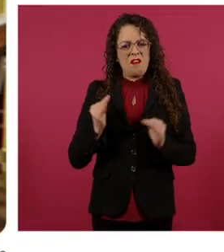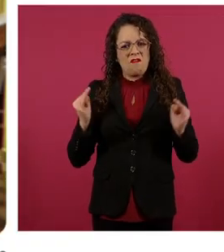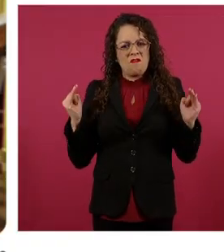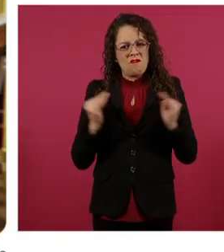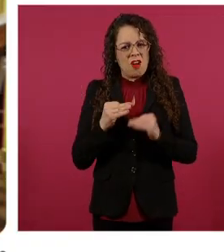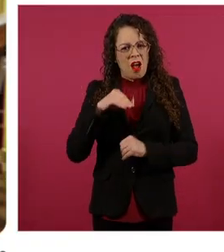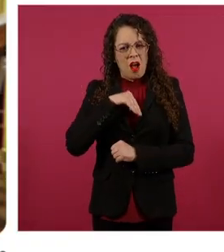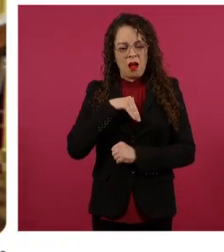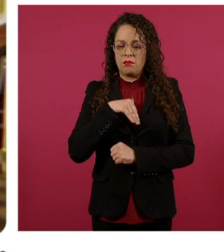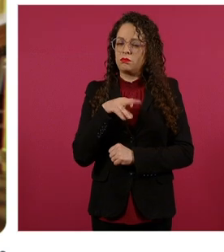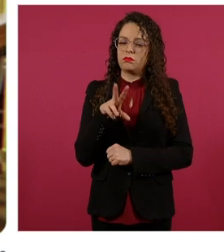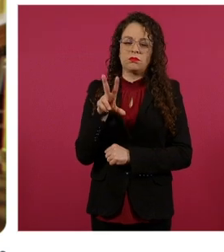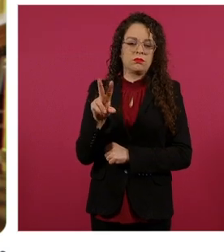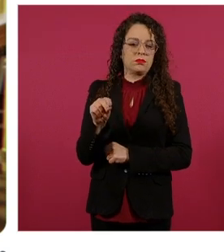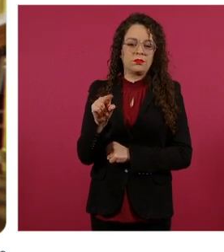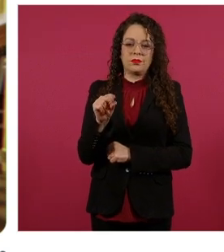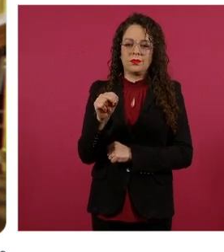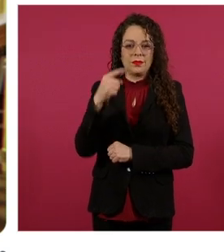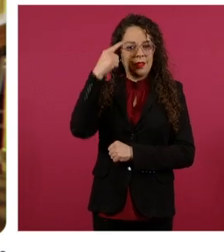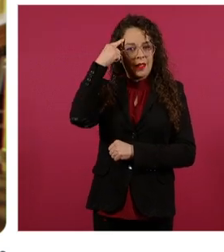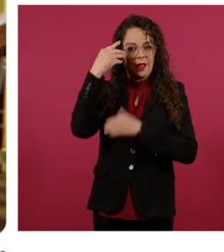Somos ingeniosos